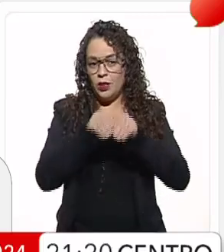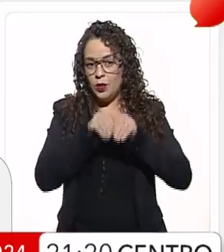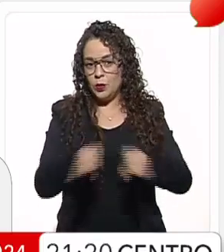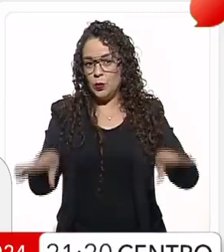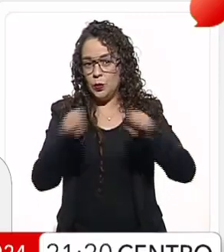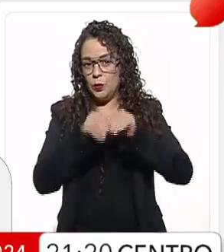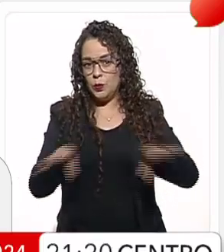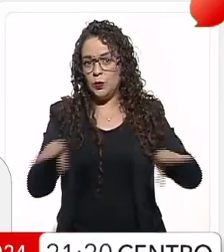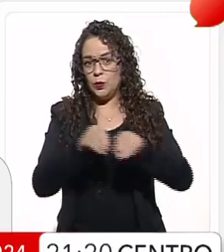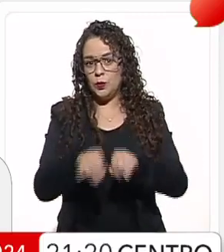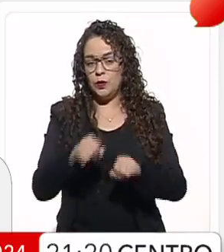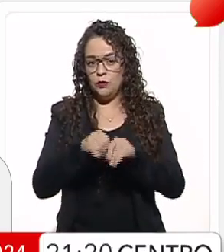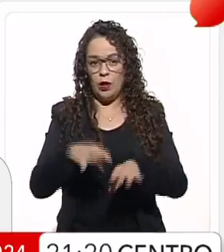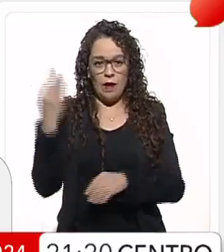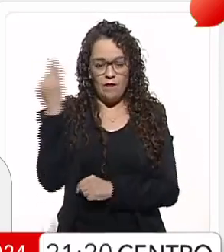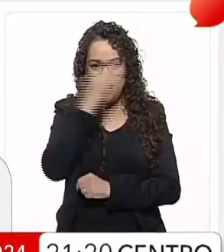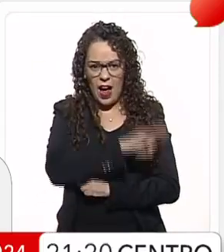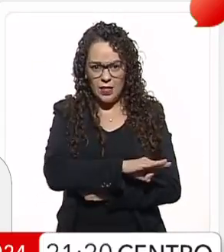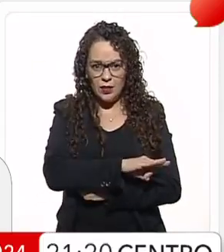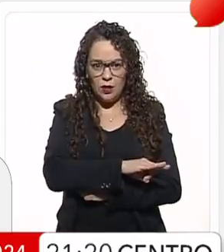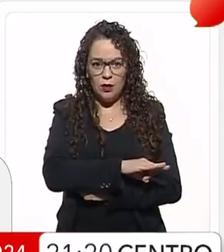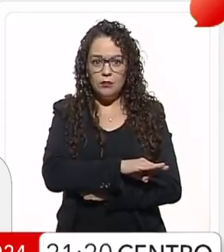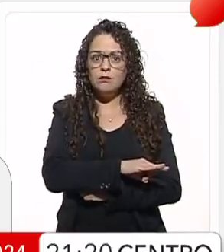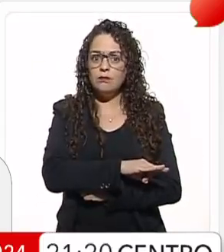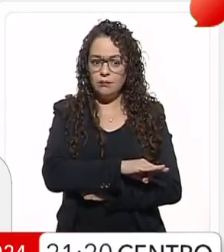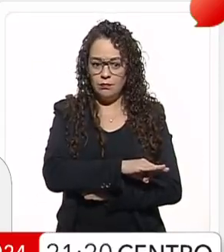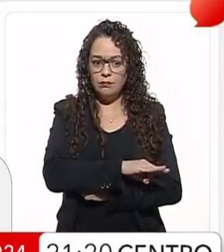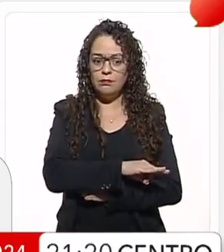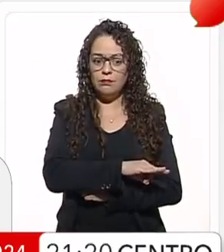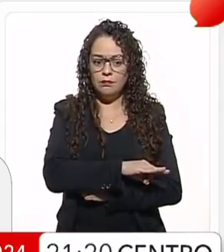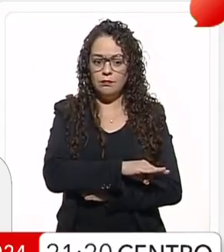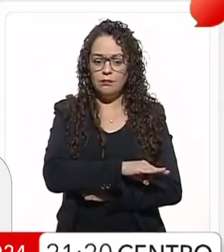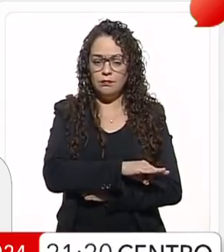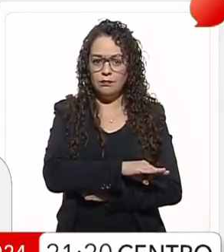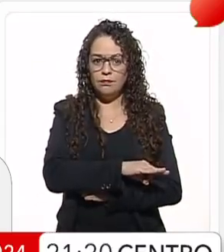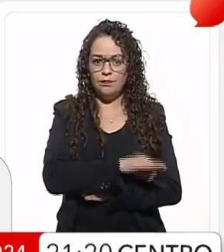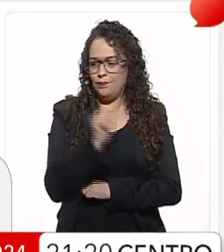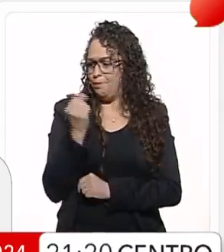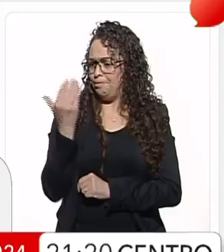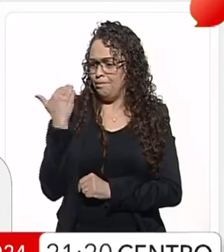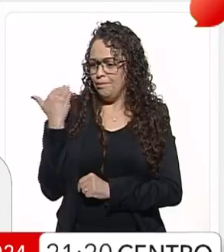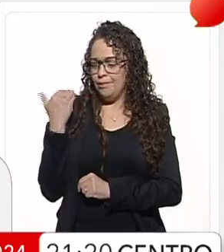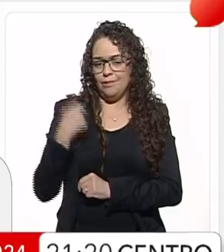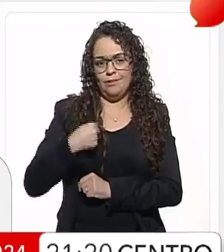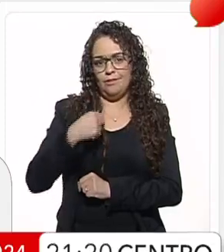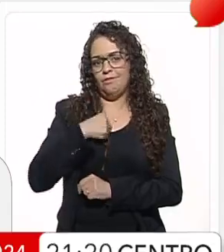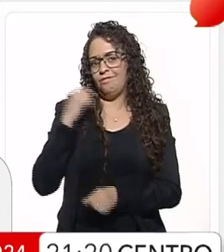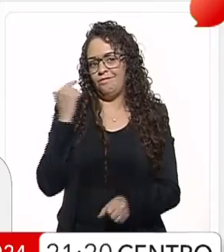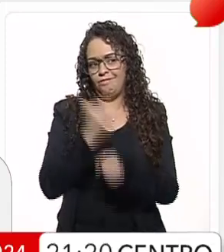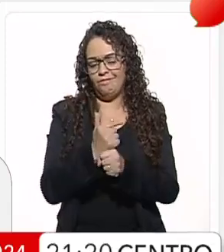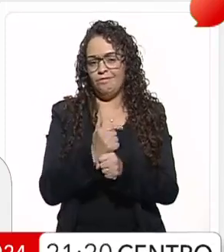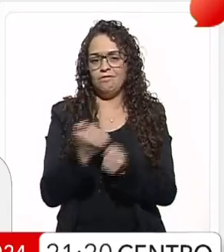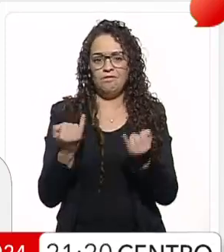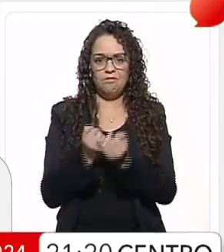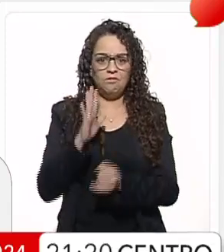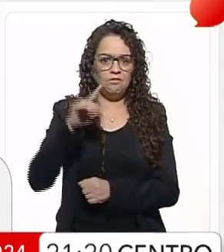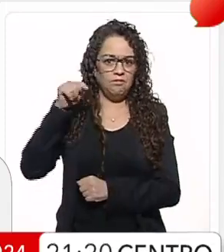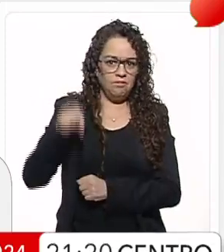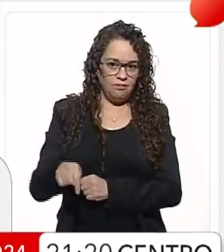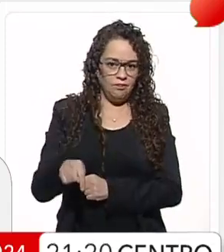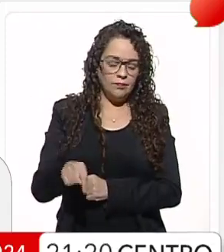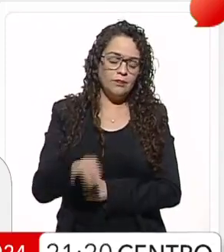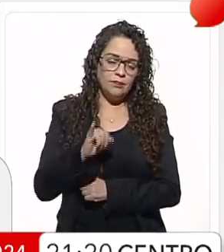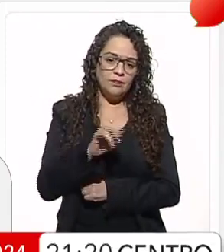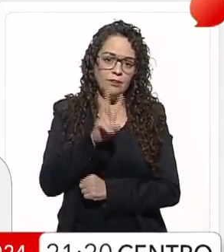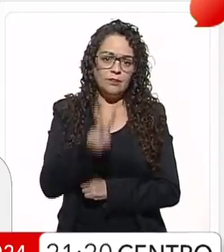memoria fresca cómo se ha actuado, pues ha habido bastante movimiento